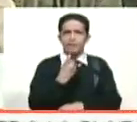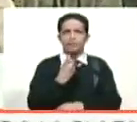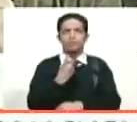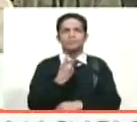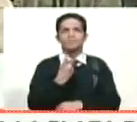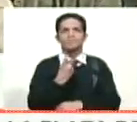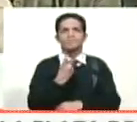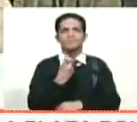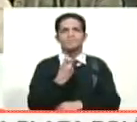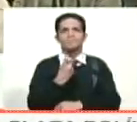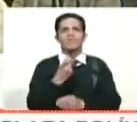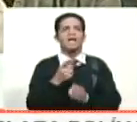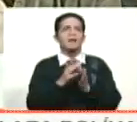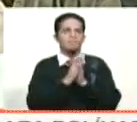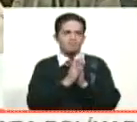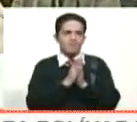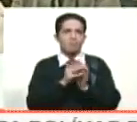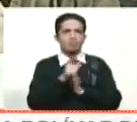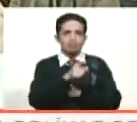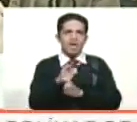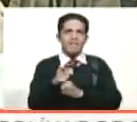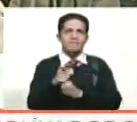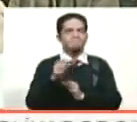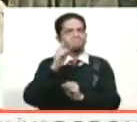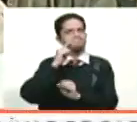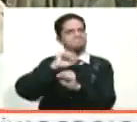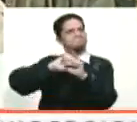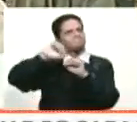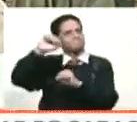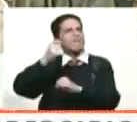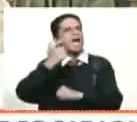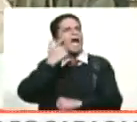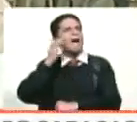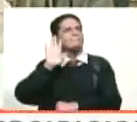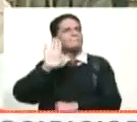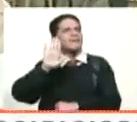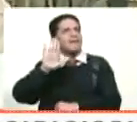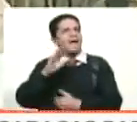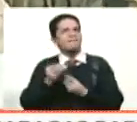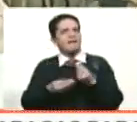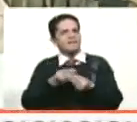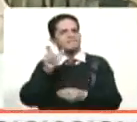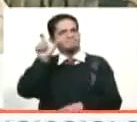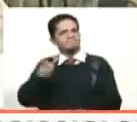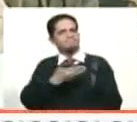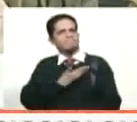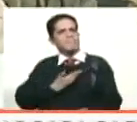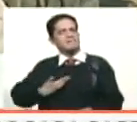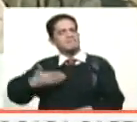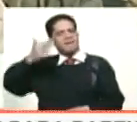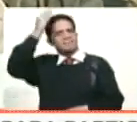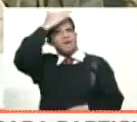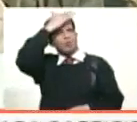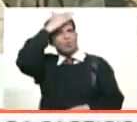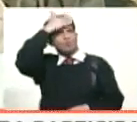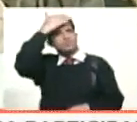a que declaren su rechazo a las amenazas que hizo Donald Trump el día de ayer,